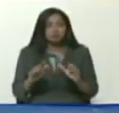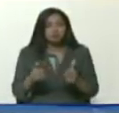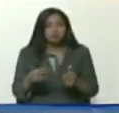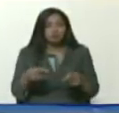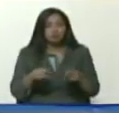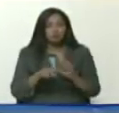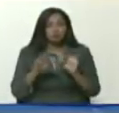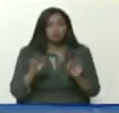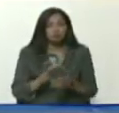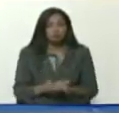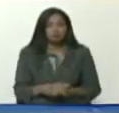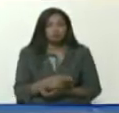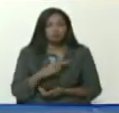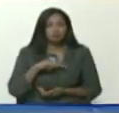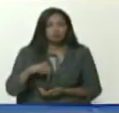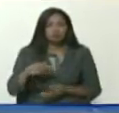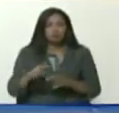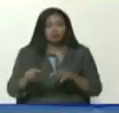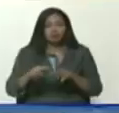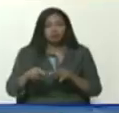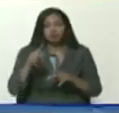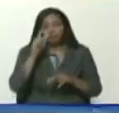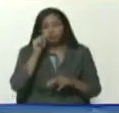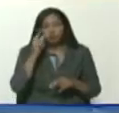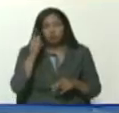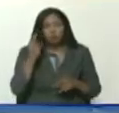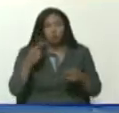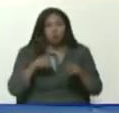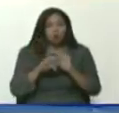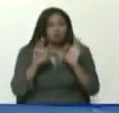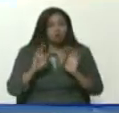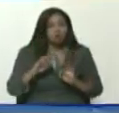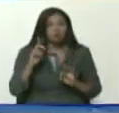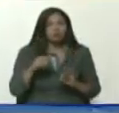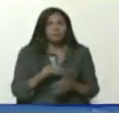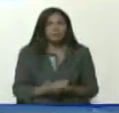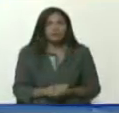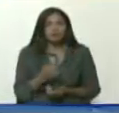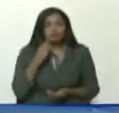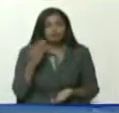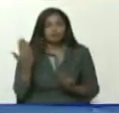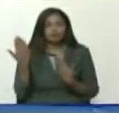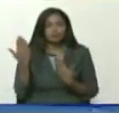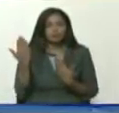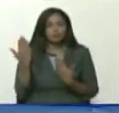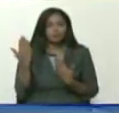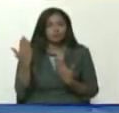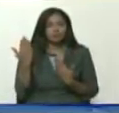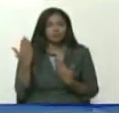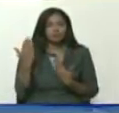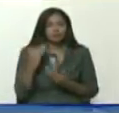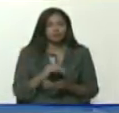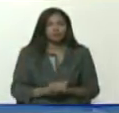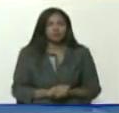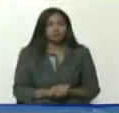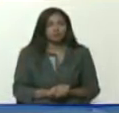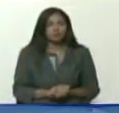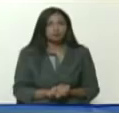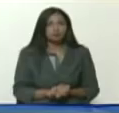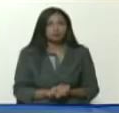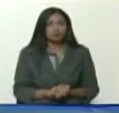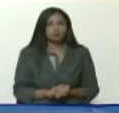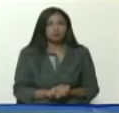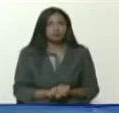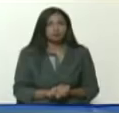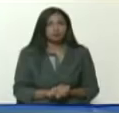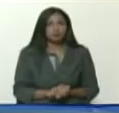bolivariano para nuestros niños más pequeñitos y nuestras niñas más chipilinas. Adelante, querido José Zamora, alcalde del municipio de